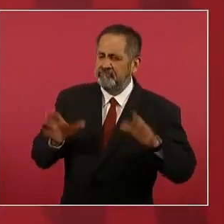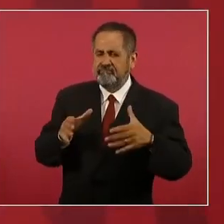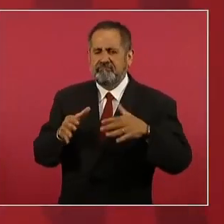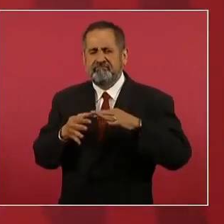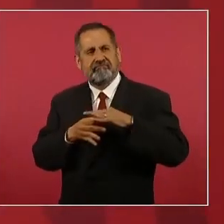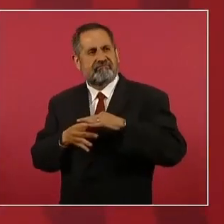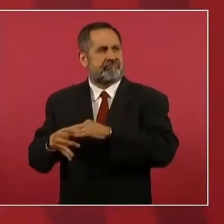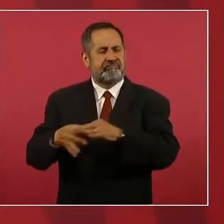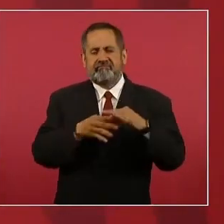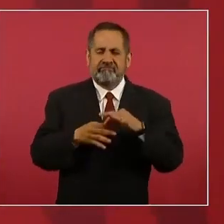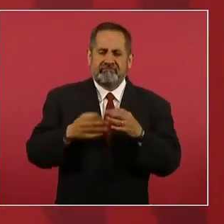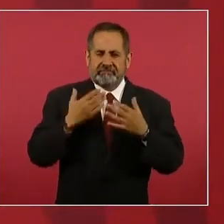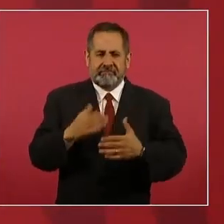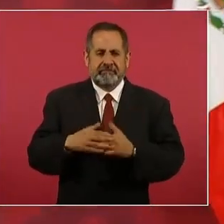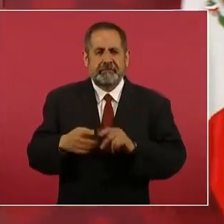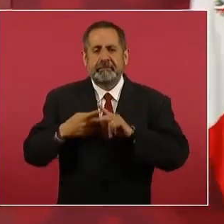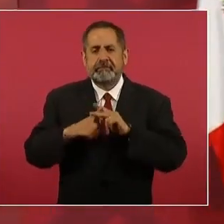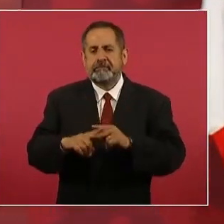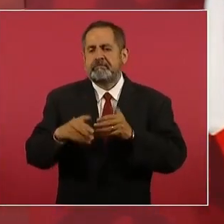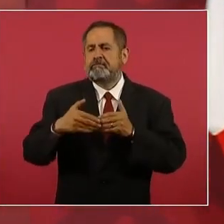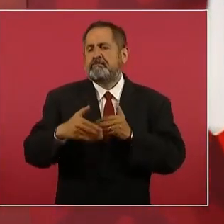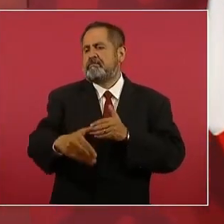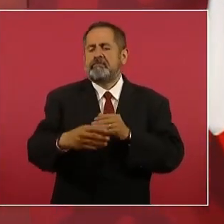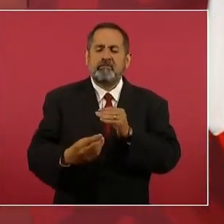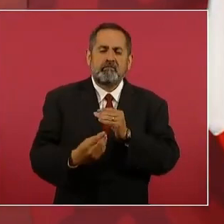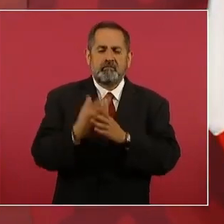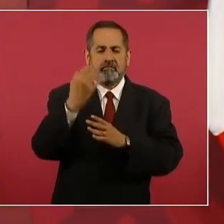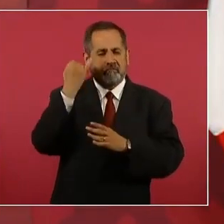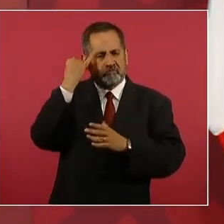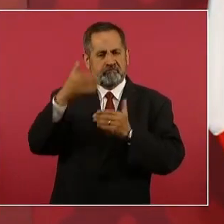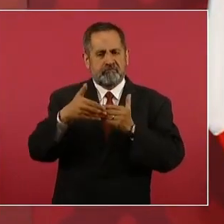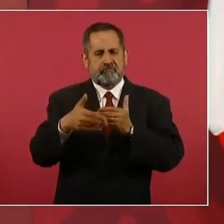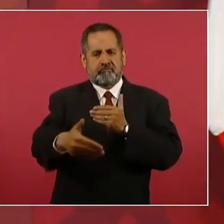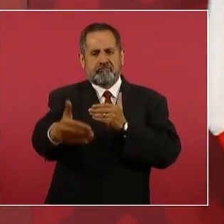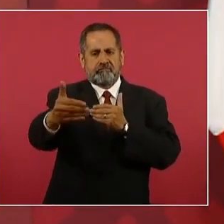Es el momento de iniciar una etapa nueva